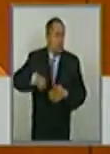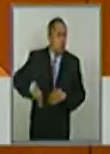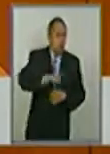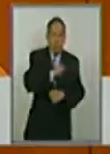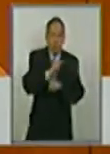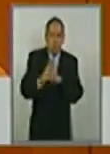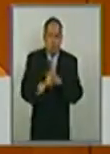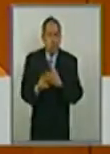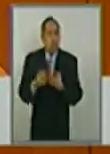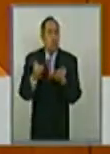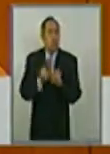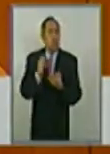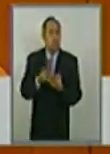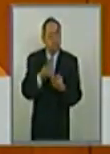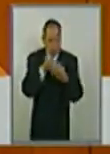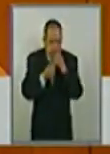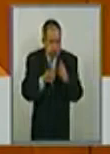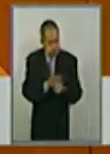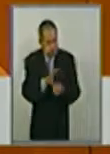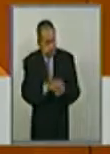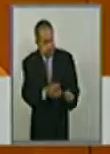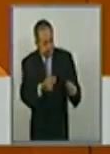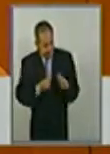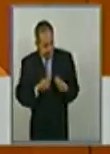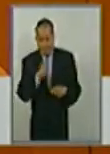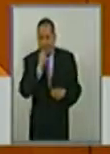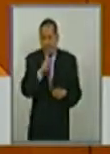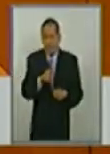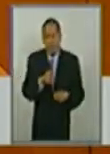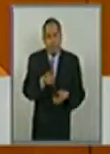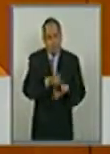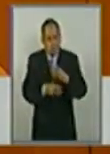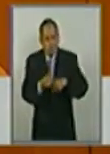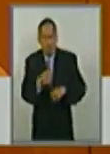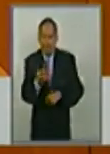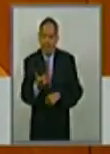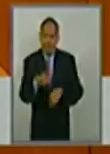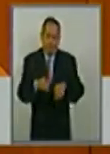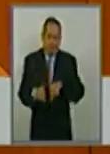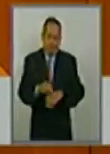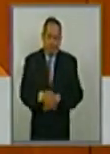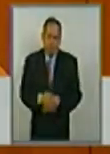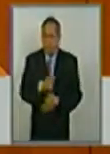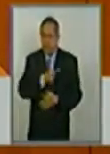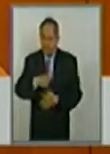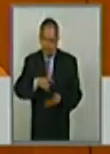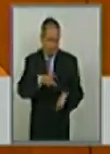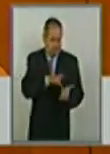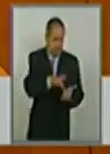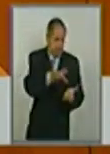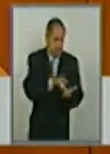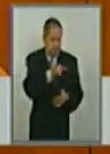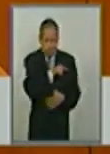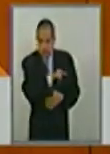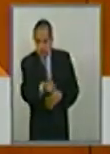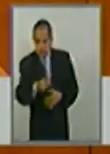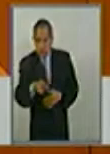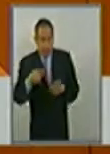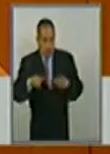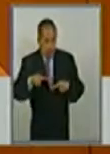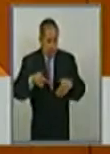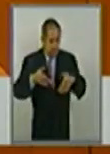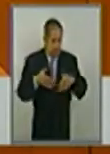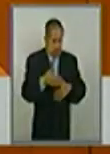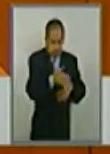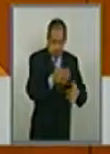país como fuente de alimentación, pero también como fuente de empleo. Debemos apoyar a quienes desempeñan esta